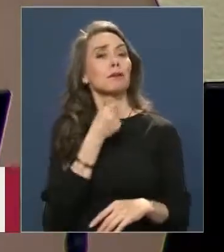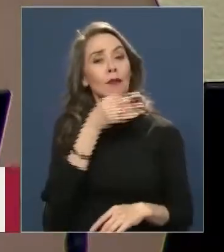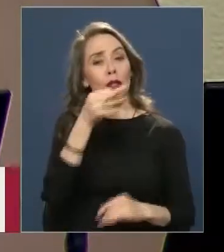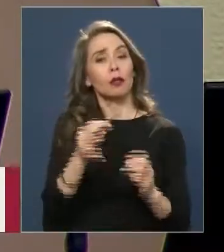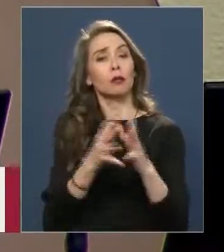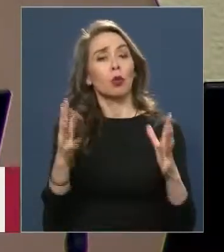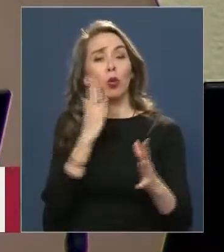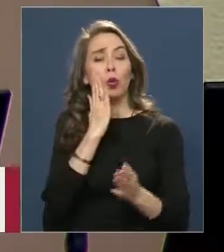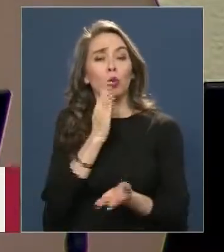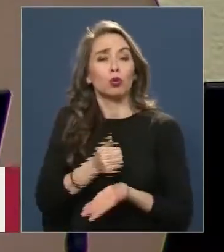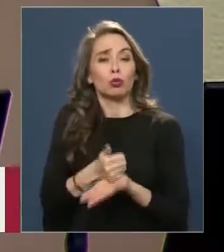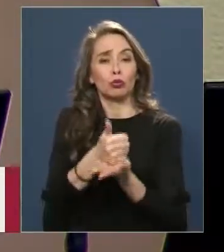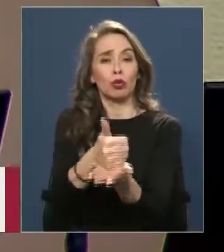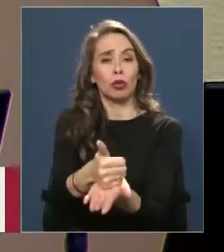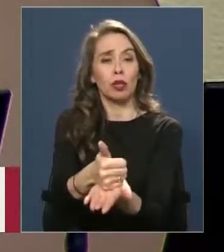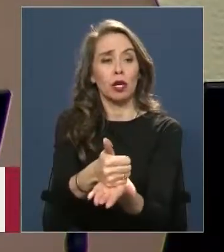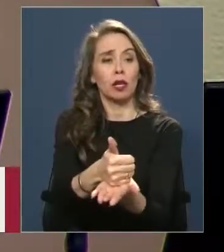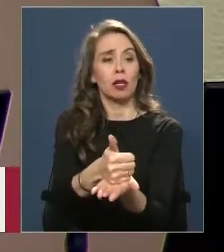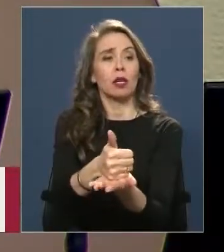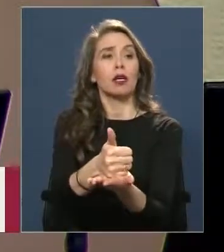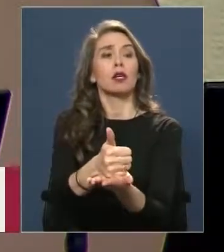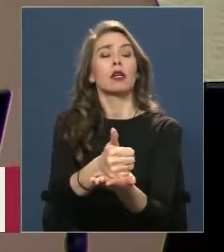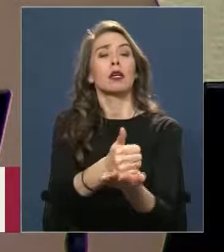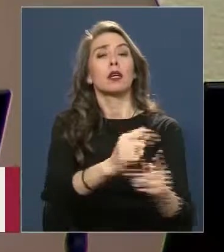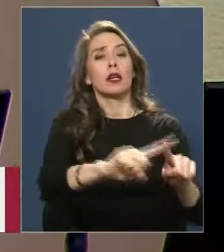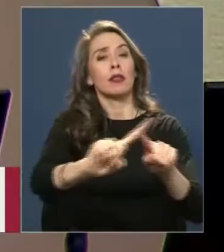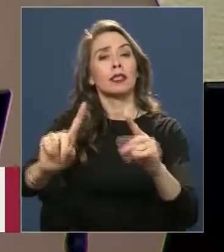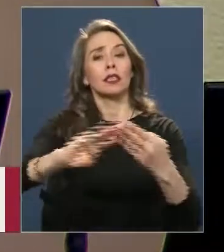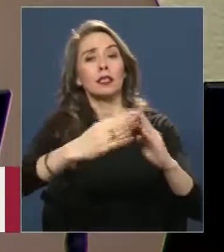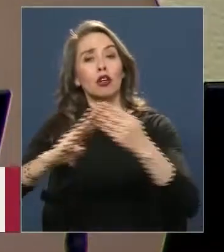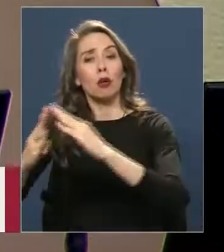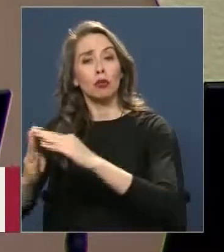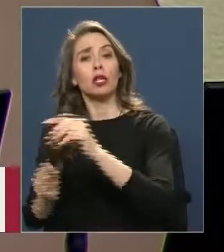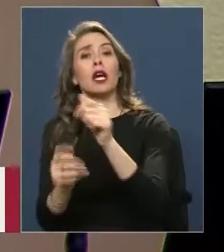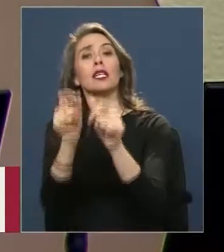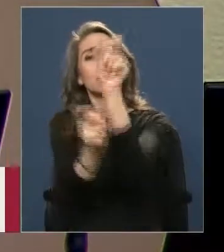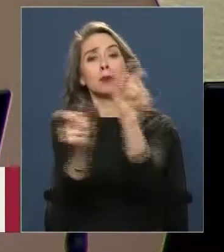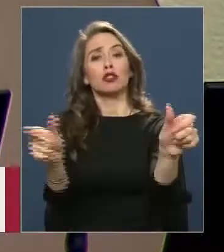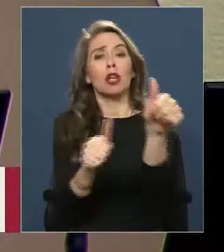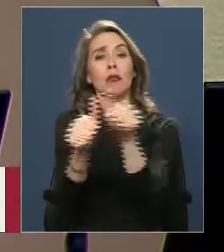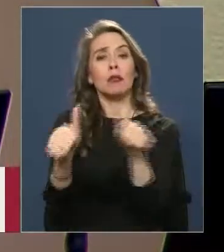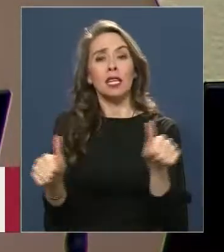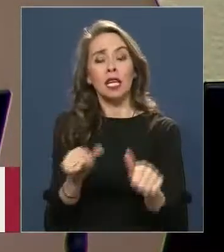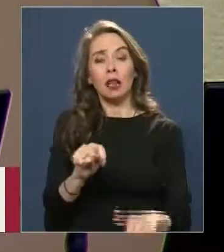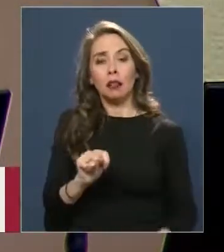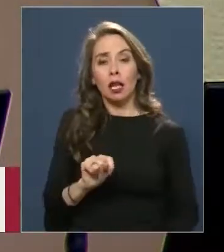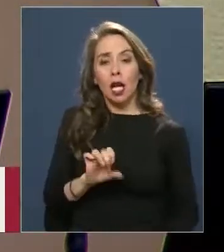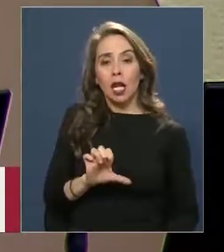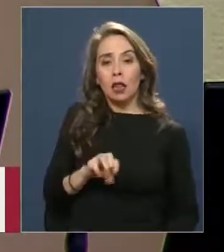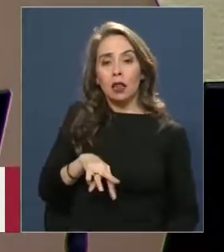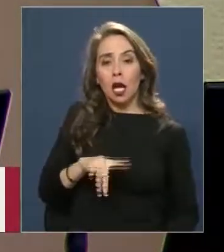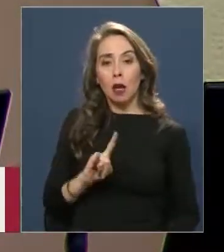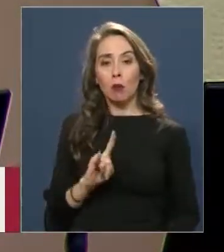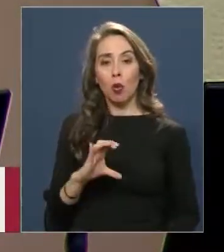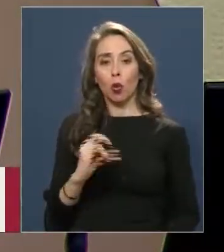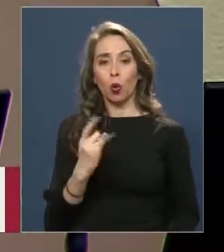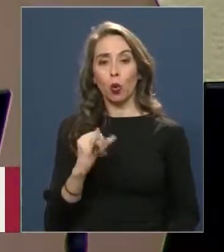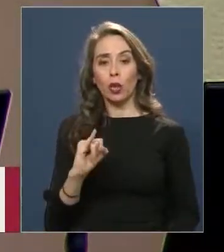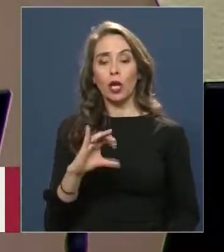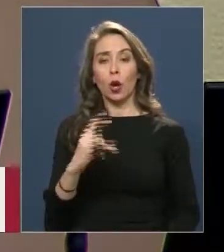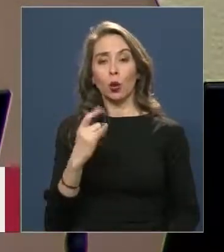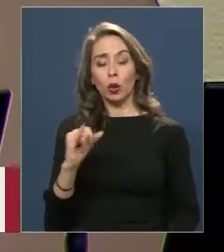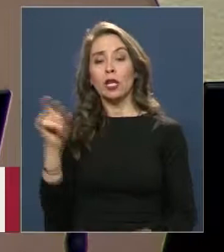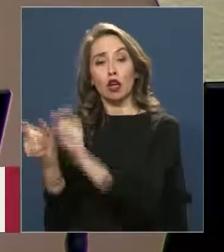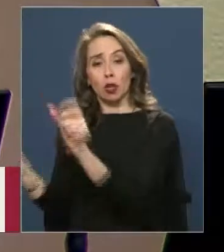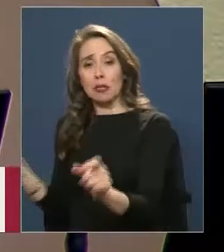enorme solidaridad de las comunidades y los dirigentes de Temucuicui. Porque a pesar de todo lo que se dice, lo que